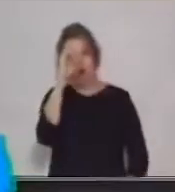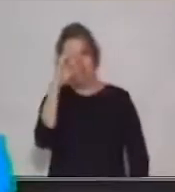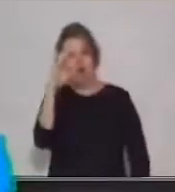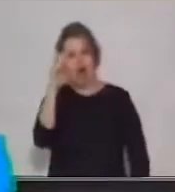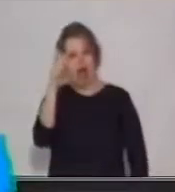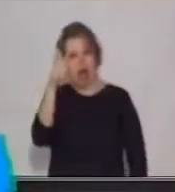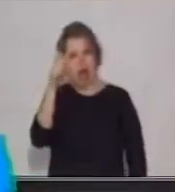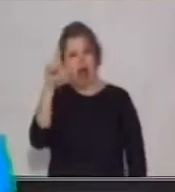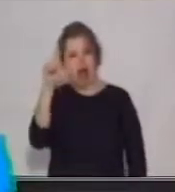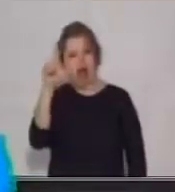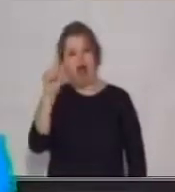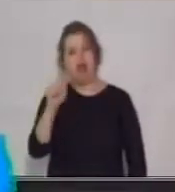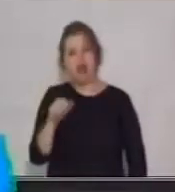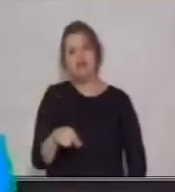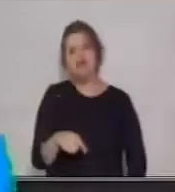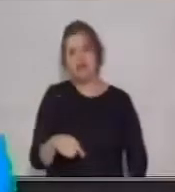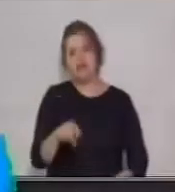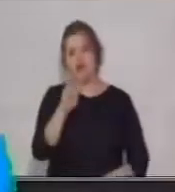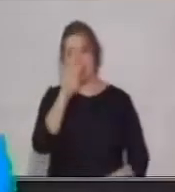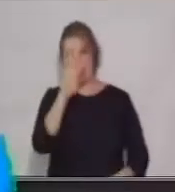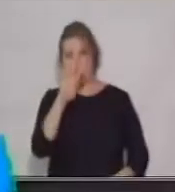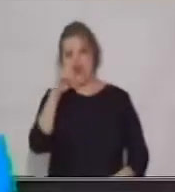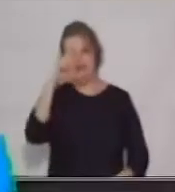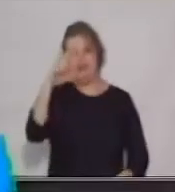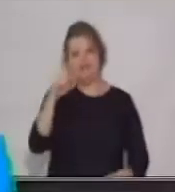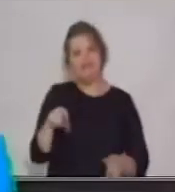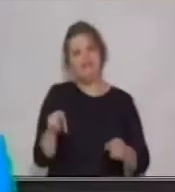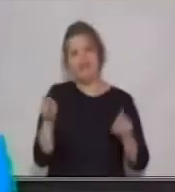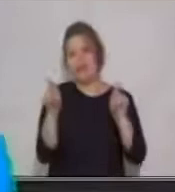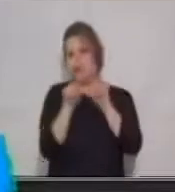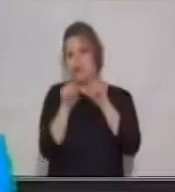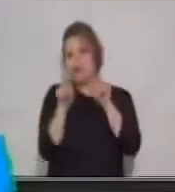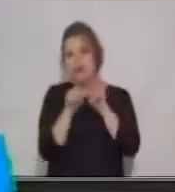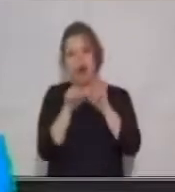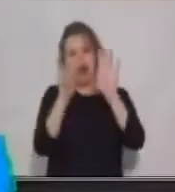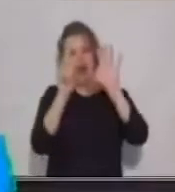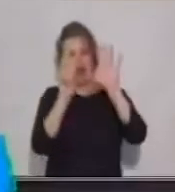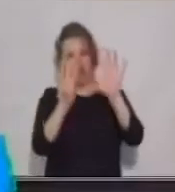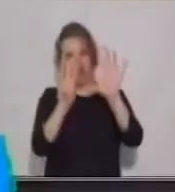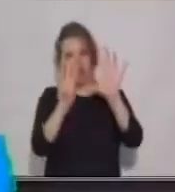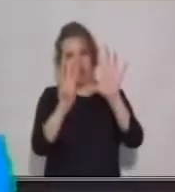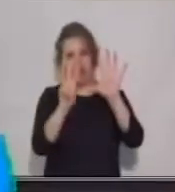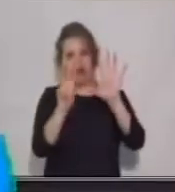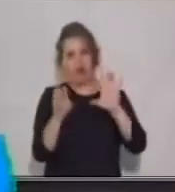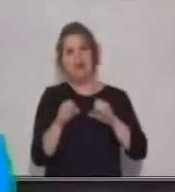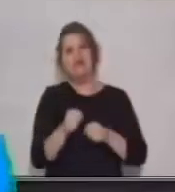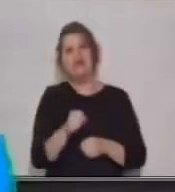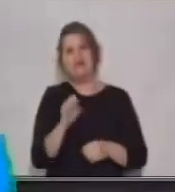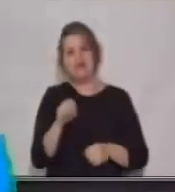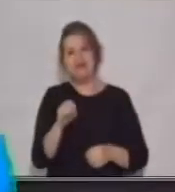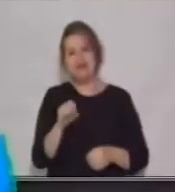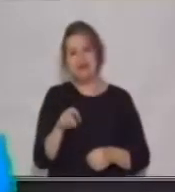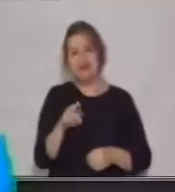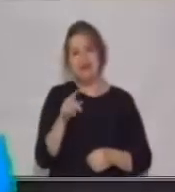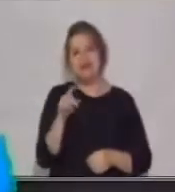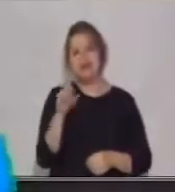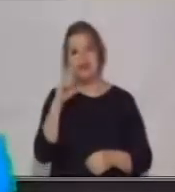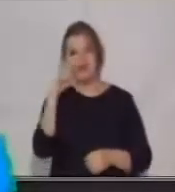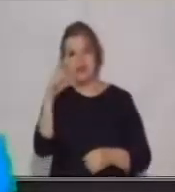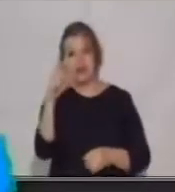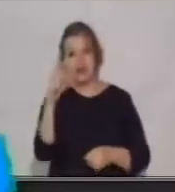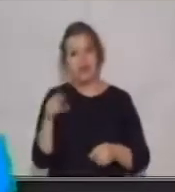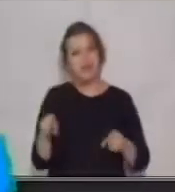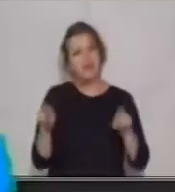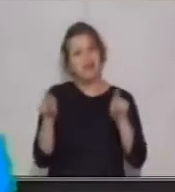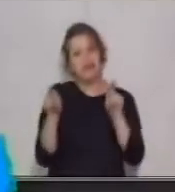a 8. Y c vale 2. ¿Verdad? Ahora,